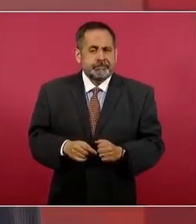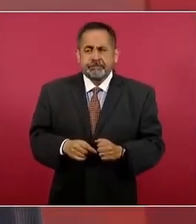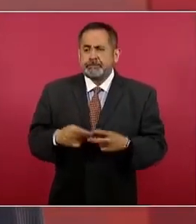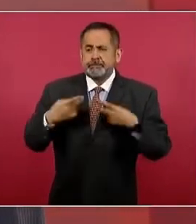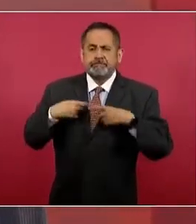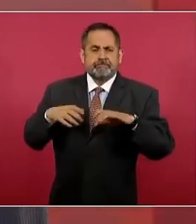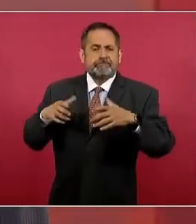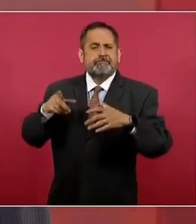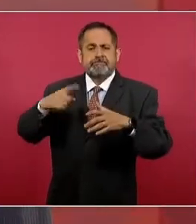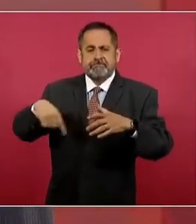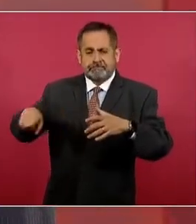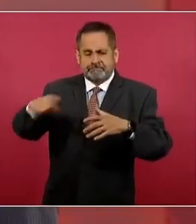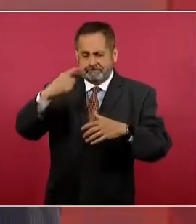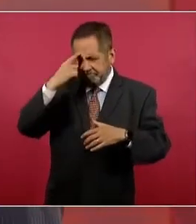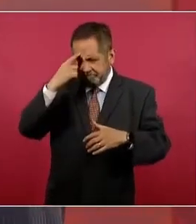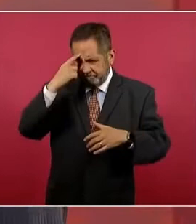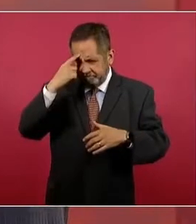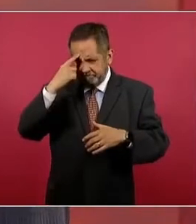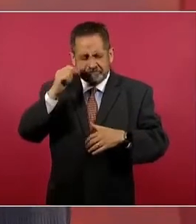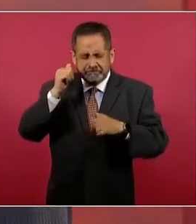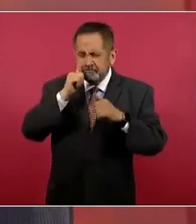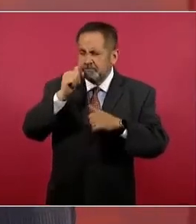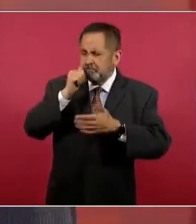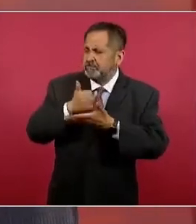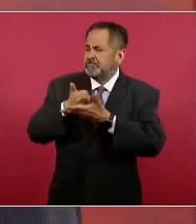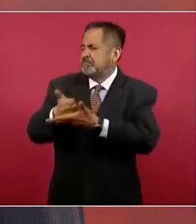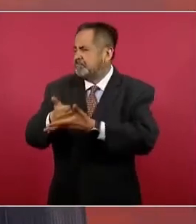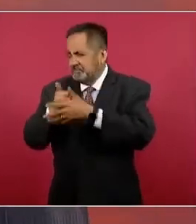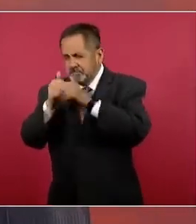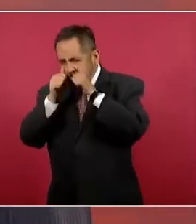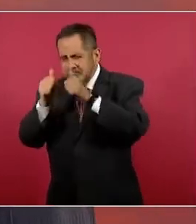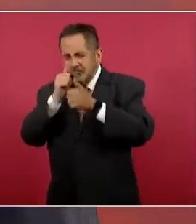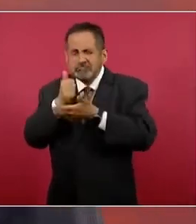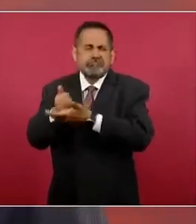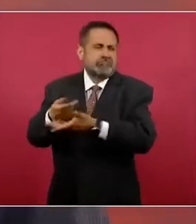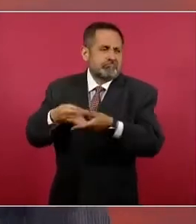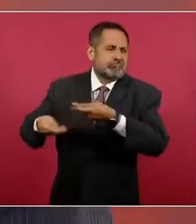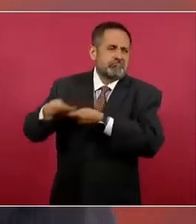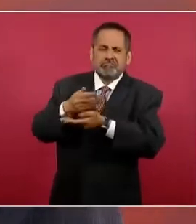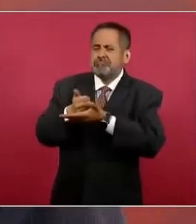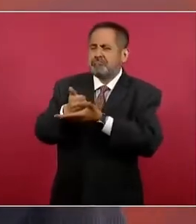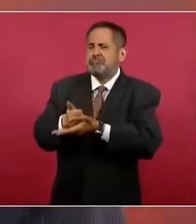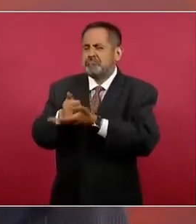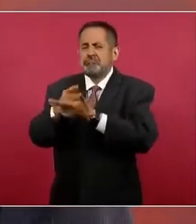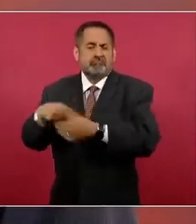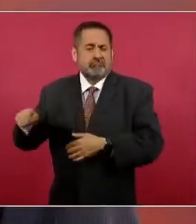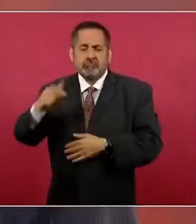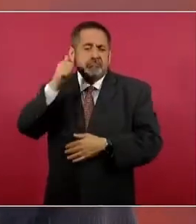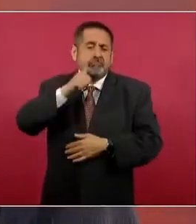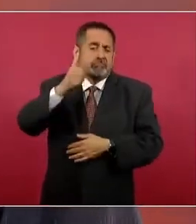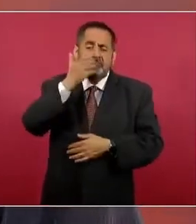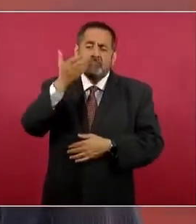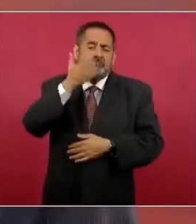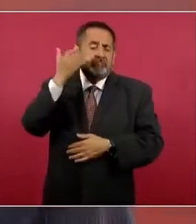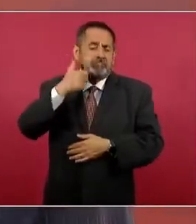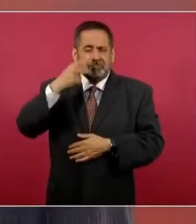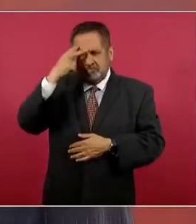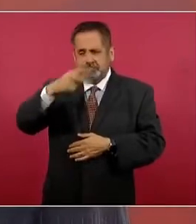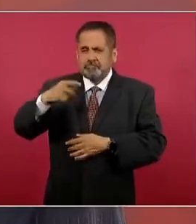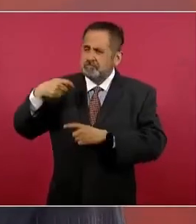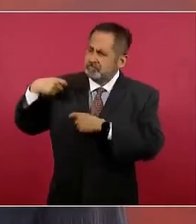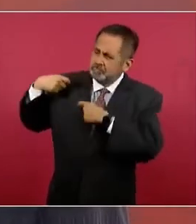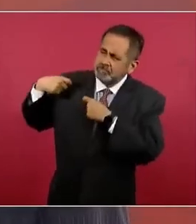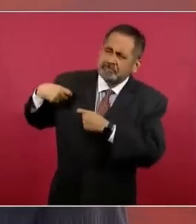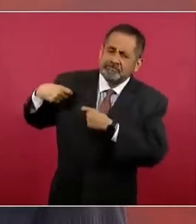practica el bien sin mirar a quién, todo eso que se fue transmitiendo de